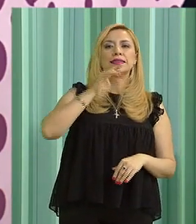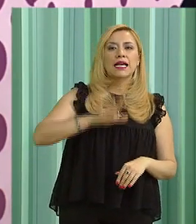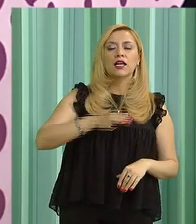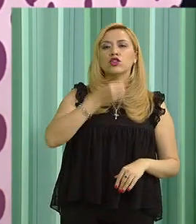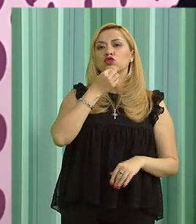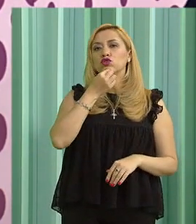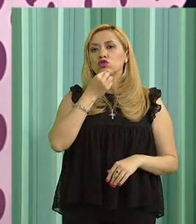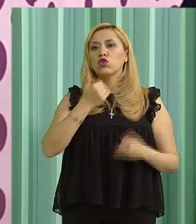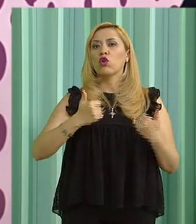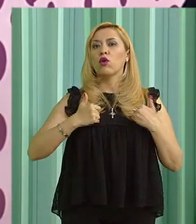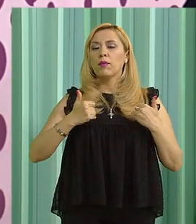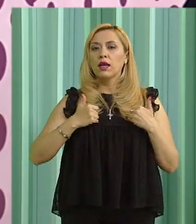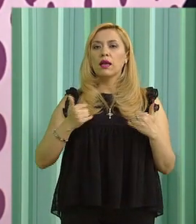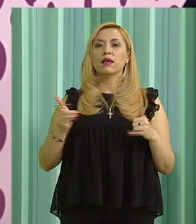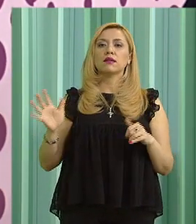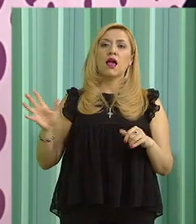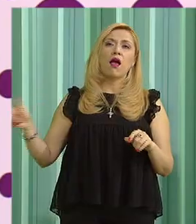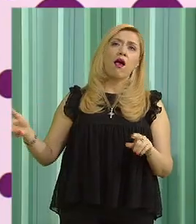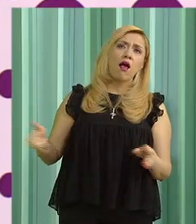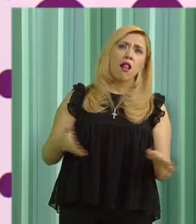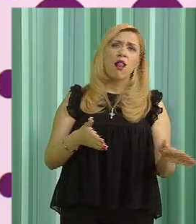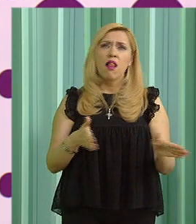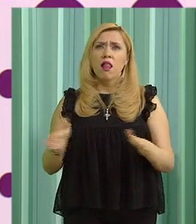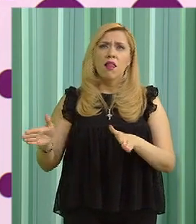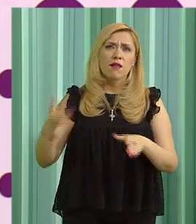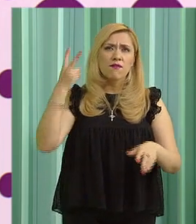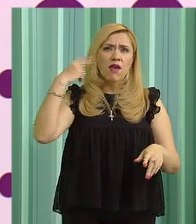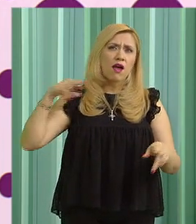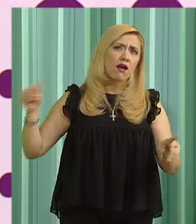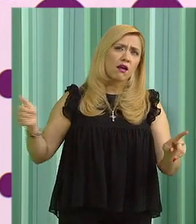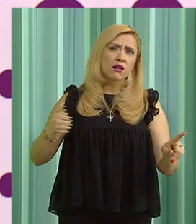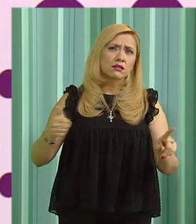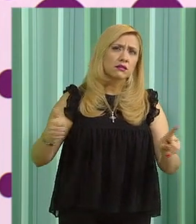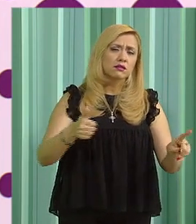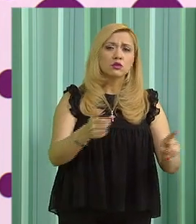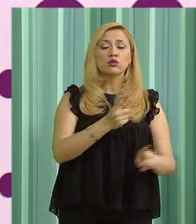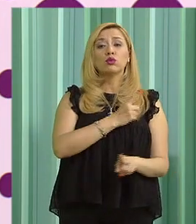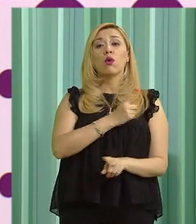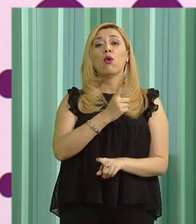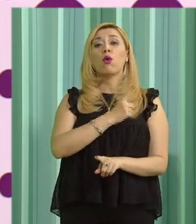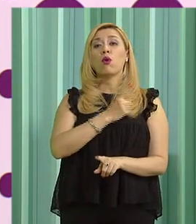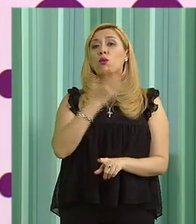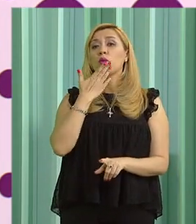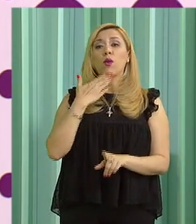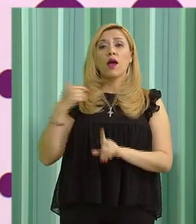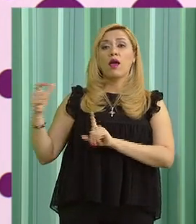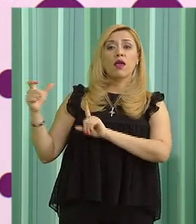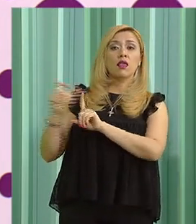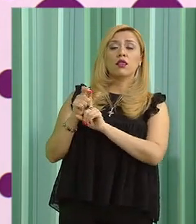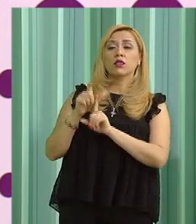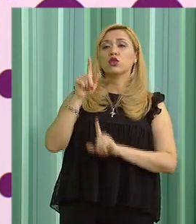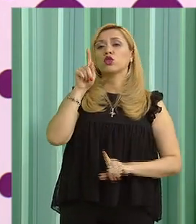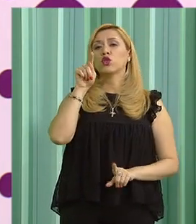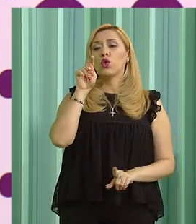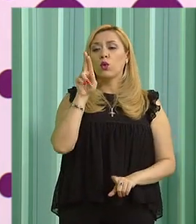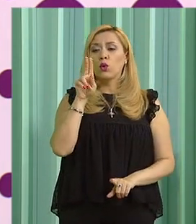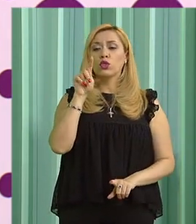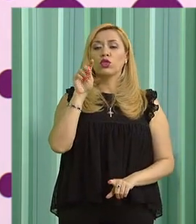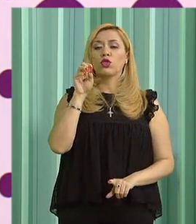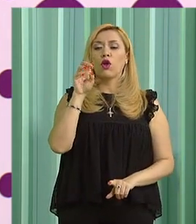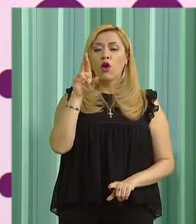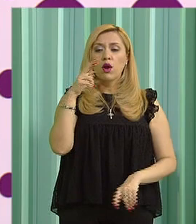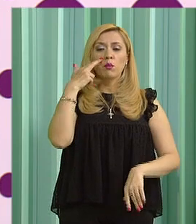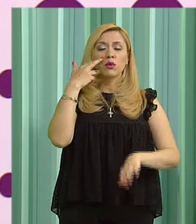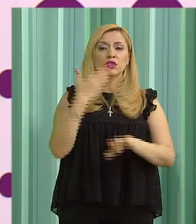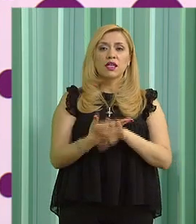que han pasado por este tránsito del que se ha hablado, que no vienen acompañados por adultos responsables de ellos y